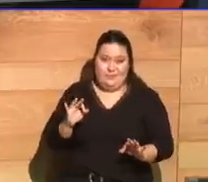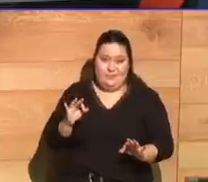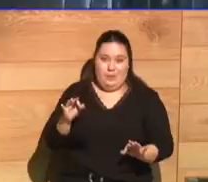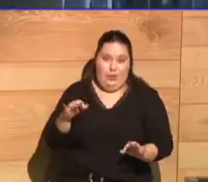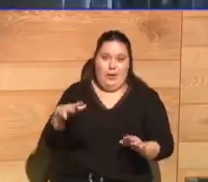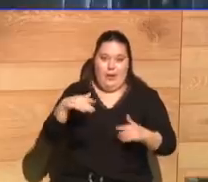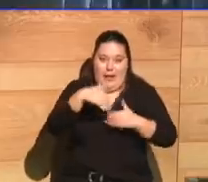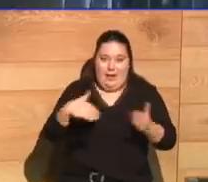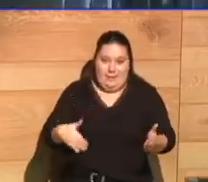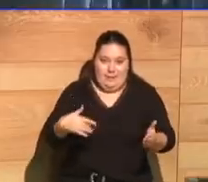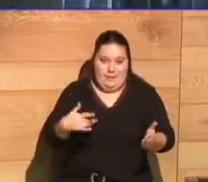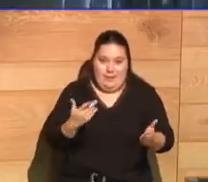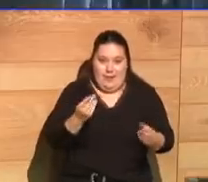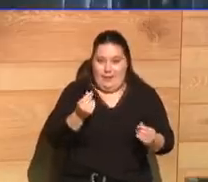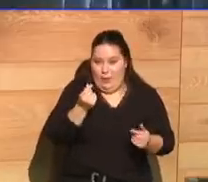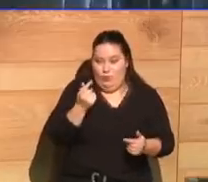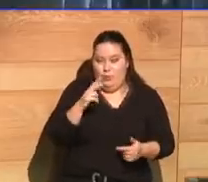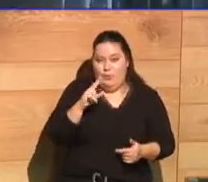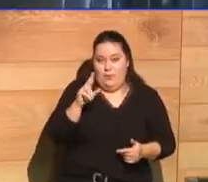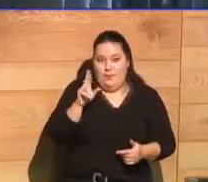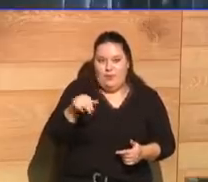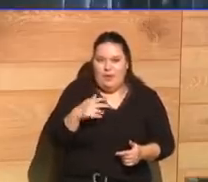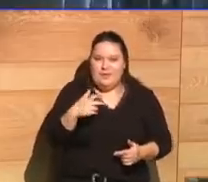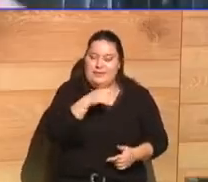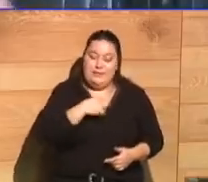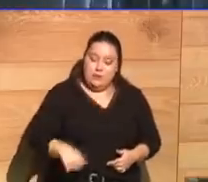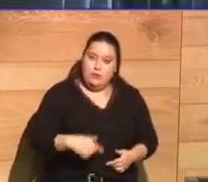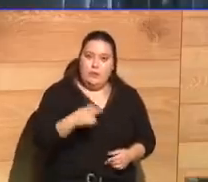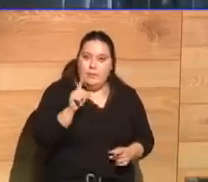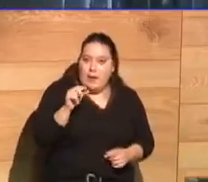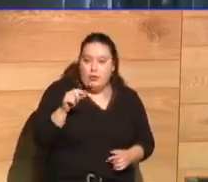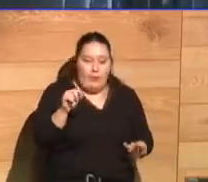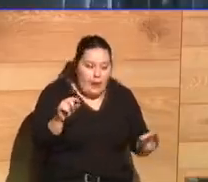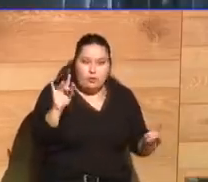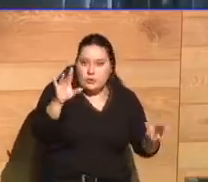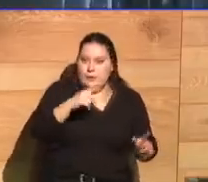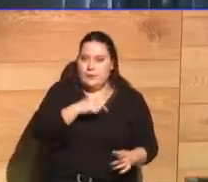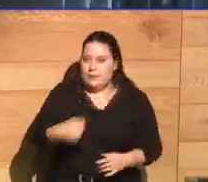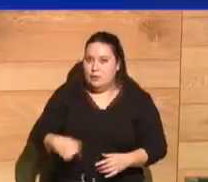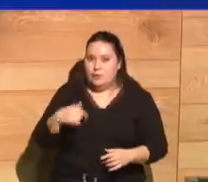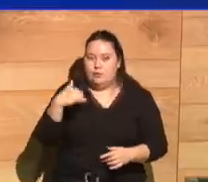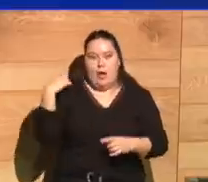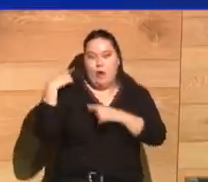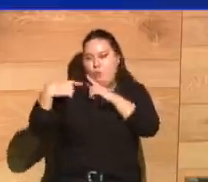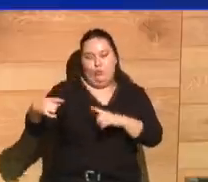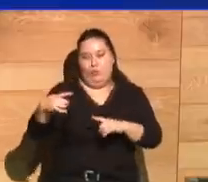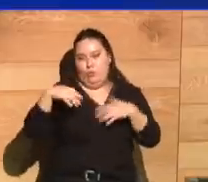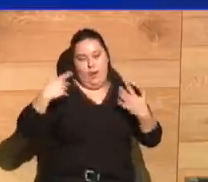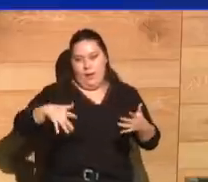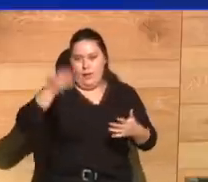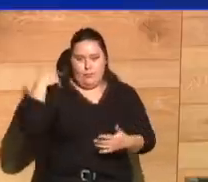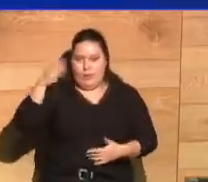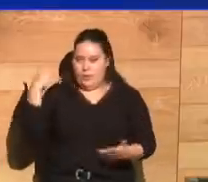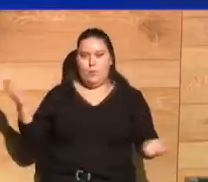puesto. Pero había chinos en el 77. Bueno, barato, barato. Sí, los chinos son, es una cultura milenaria, Arturo. No, digo tienda.